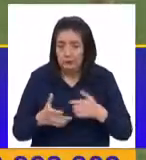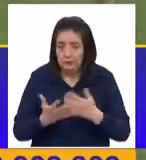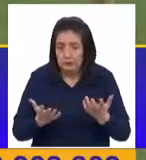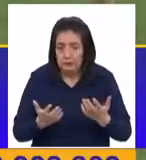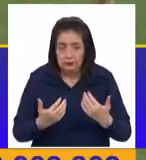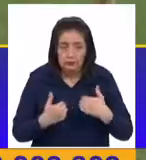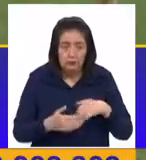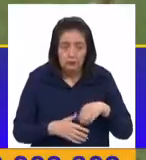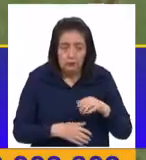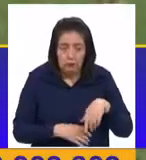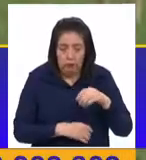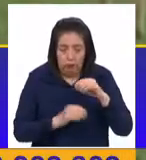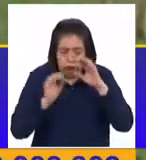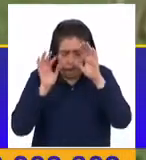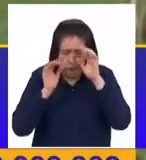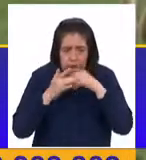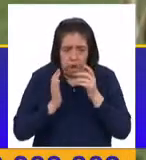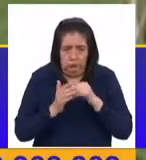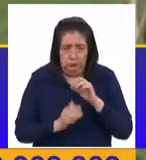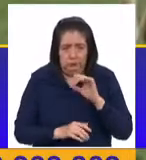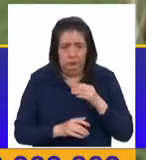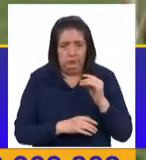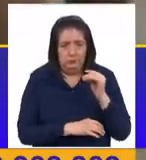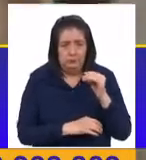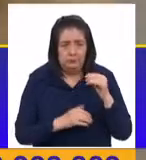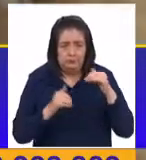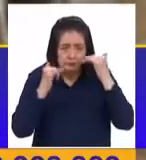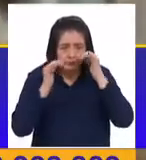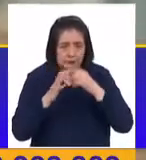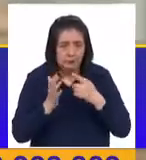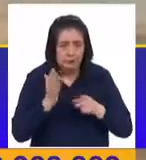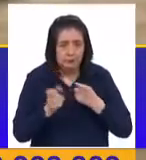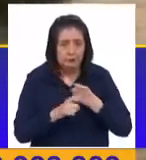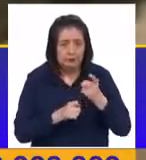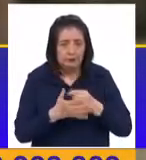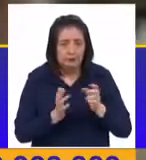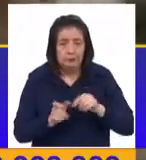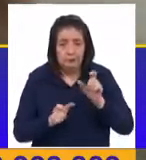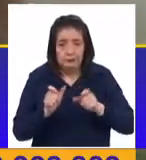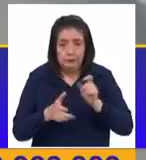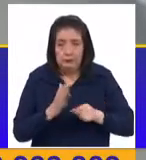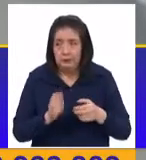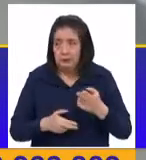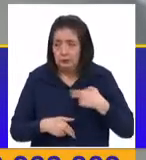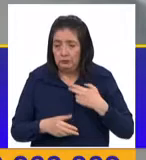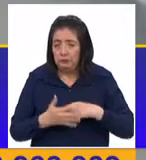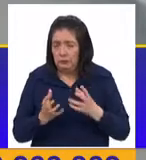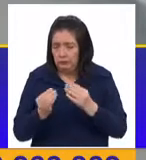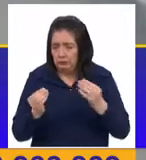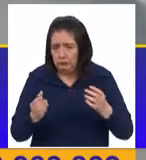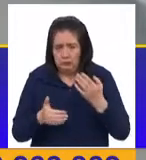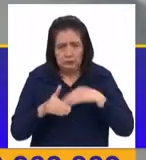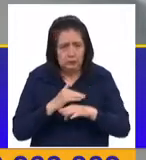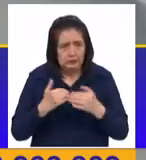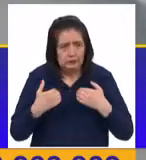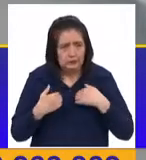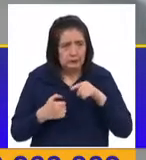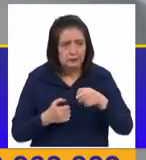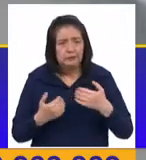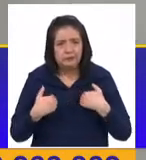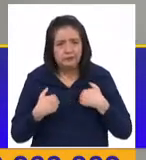caballos y vacas. Dosis tan elevadas que son dañinas para los seres humanos. Incluso muchos de los componentes que incluye